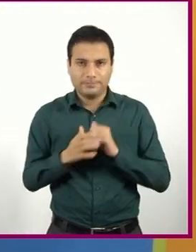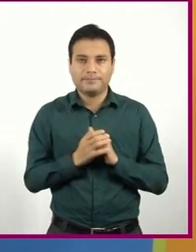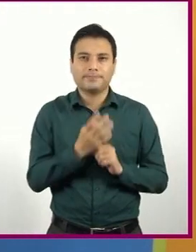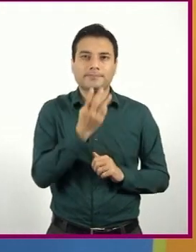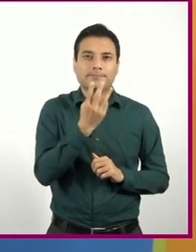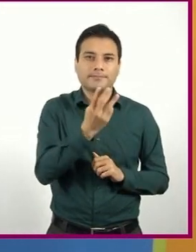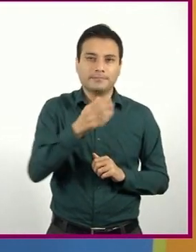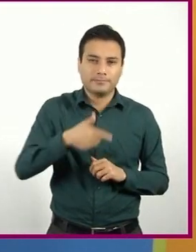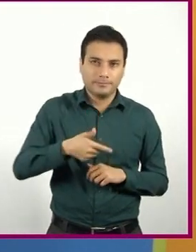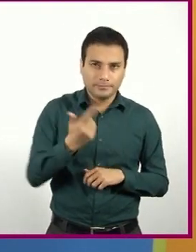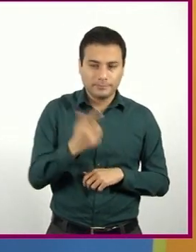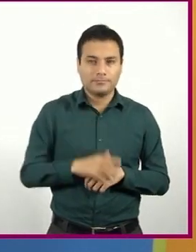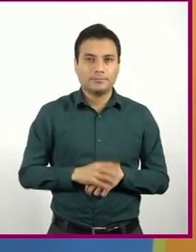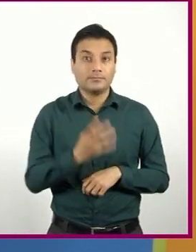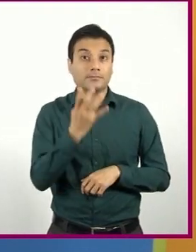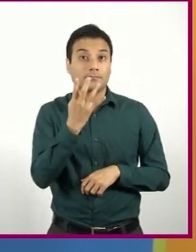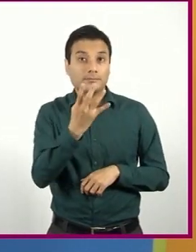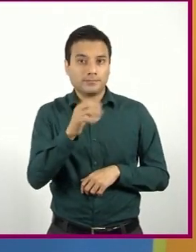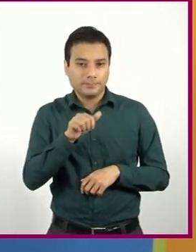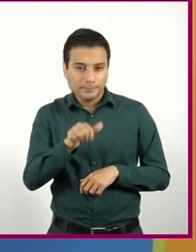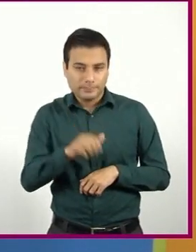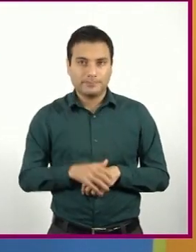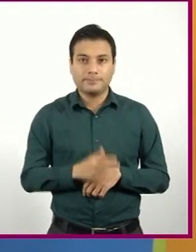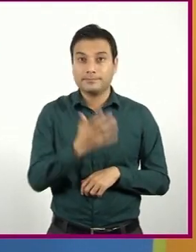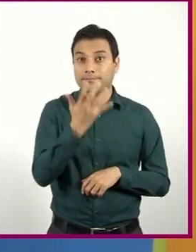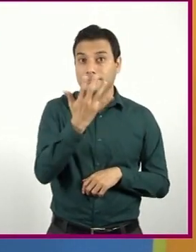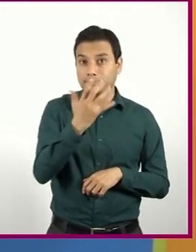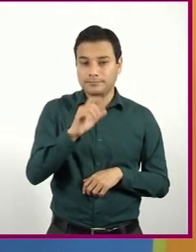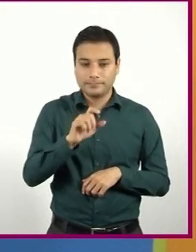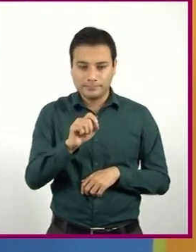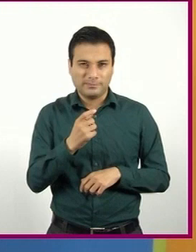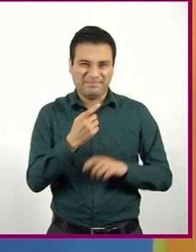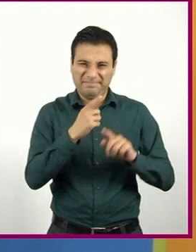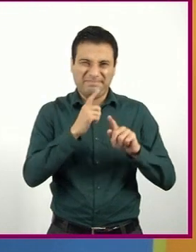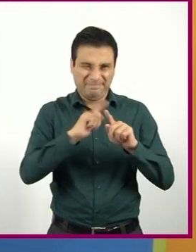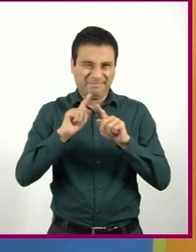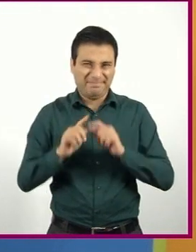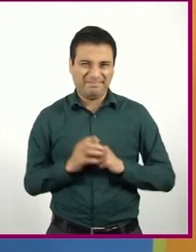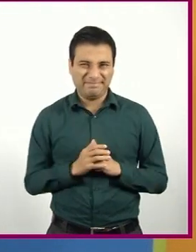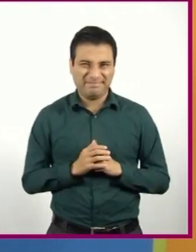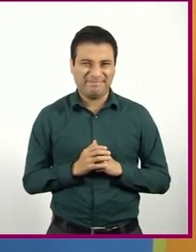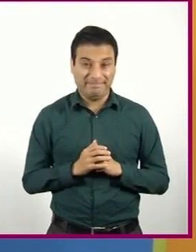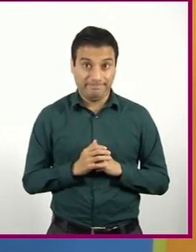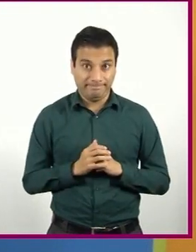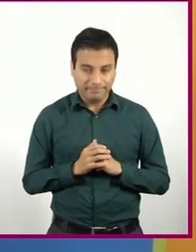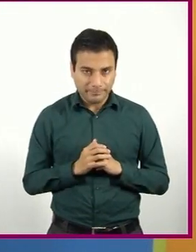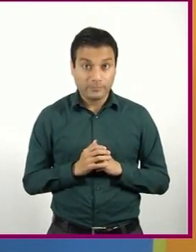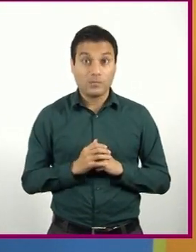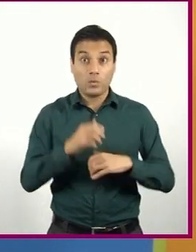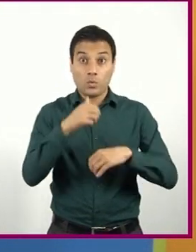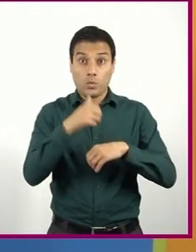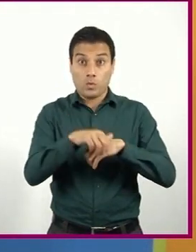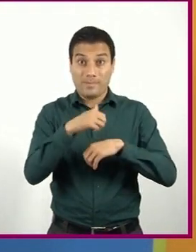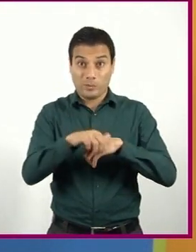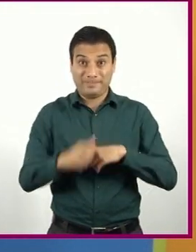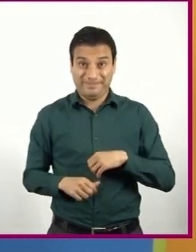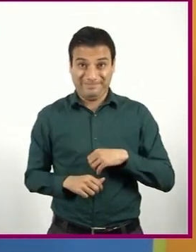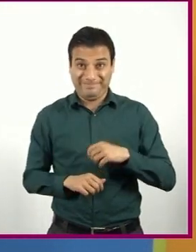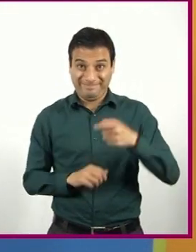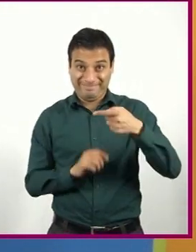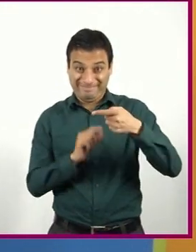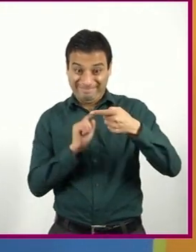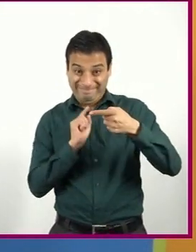3/12, 4/16, 5/20, etc. Y que entre mayor sea el denominador de la fracción